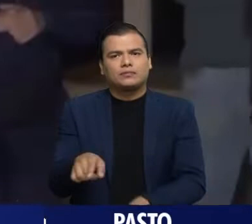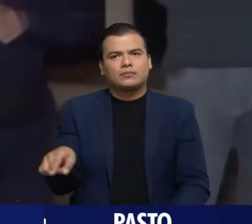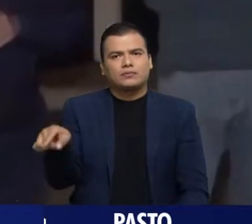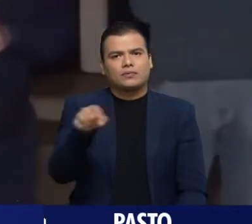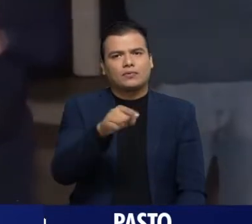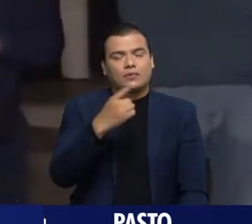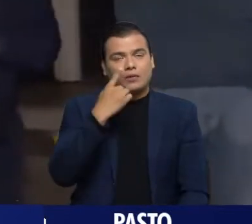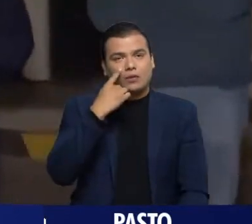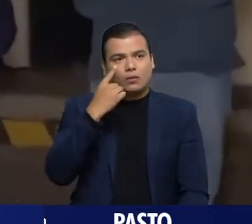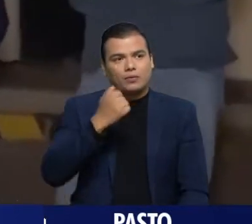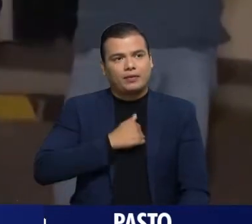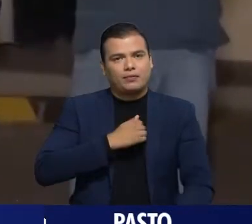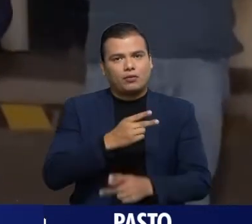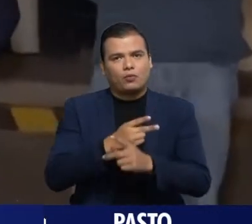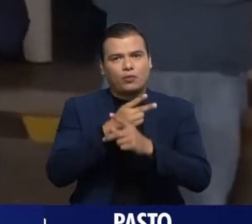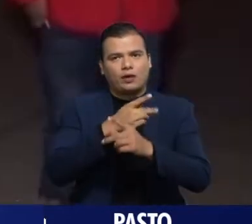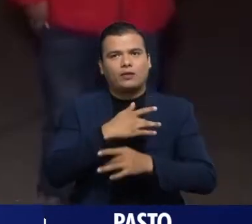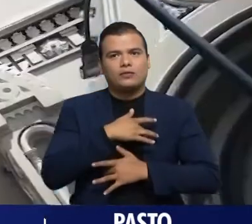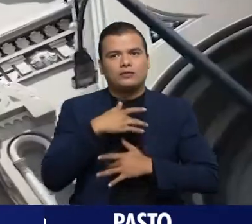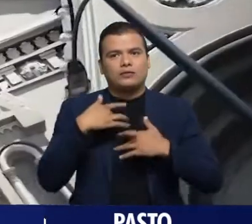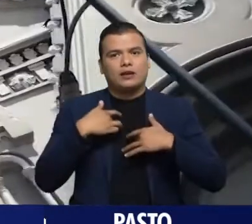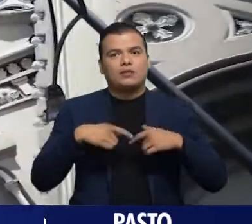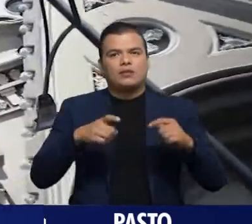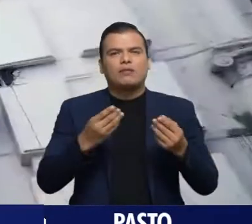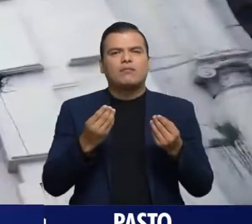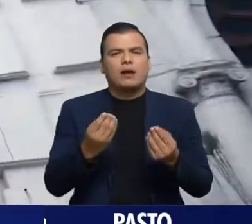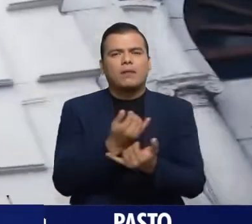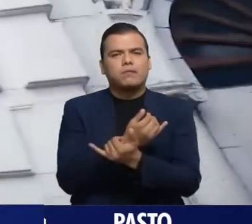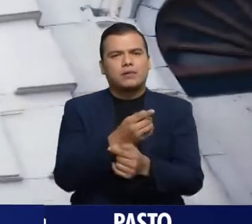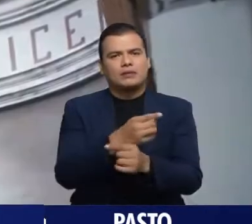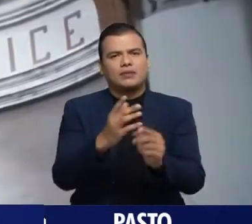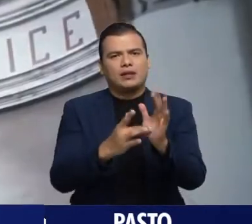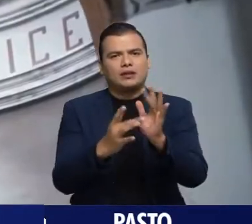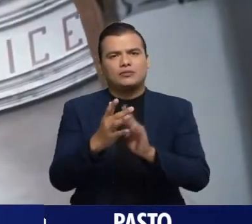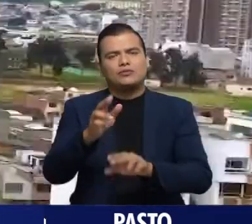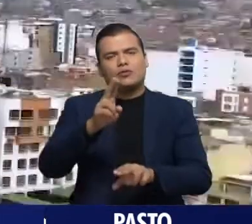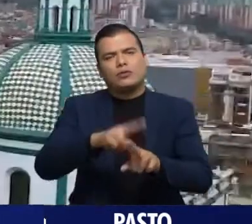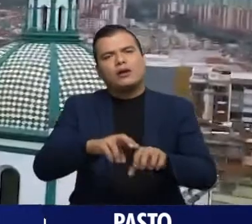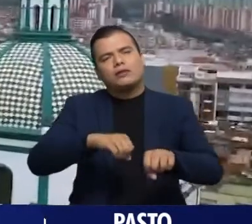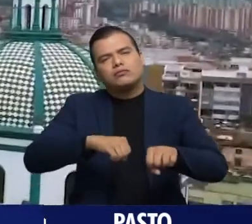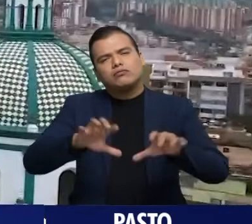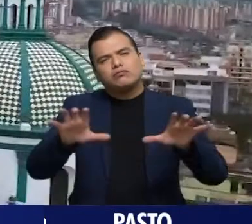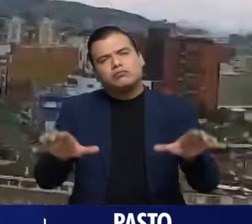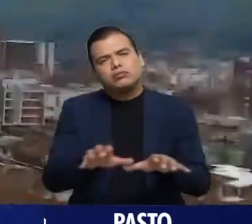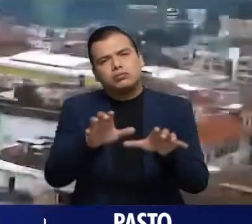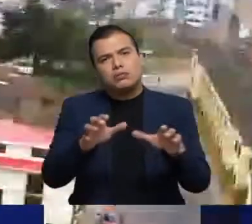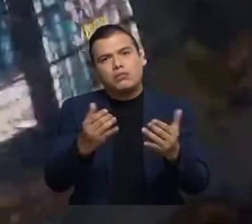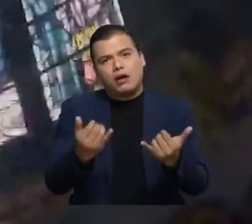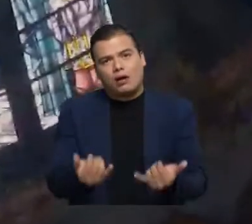para mantener las medidas de bioseguridad que permitan el normal desarrollo de los eventos del puente más